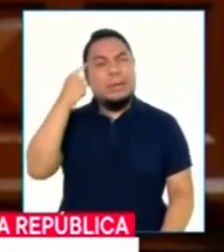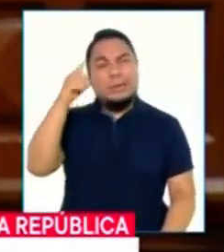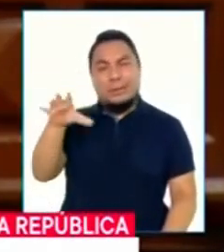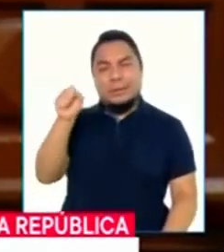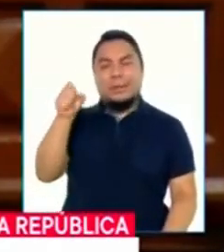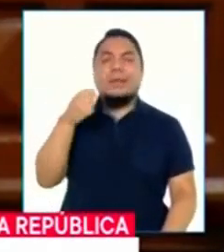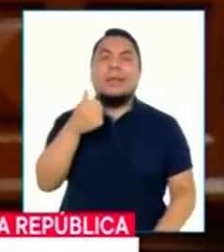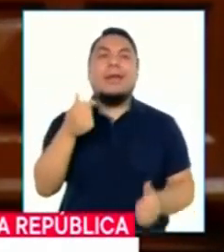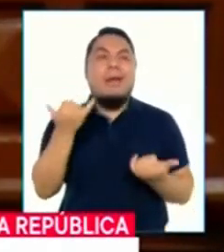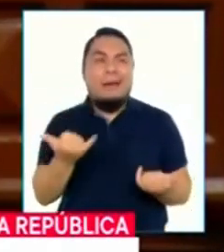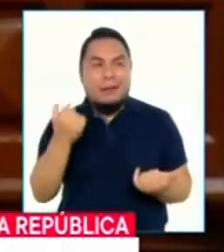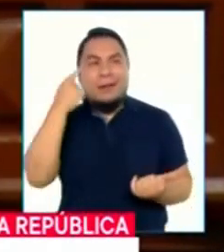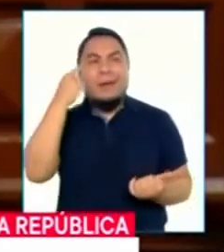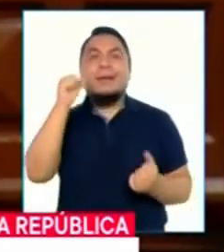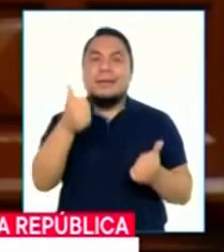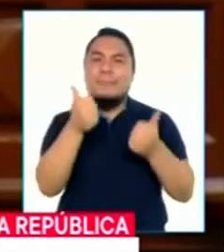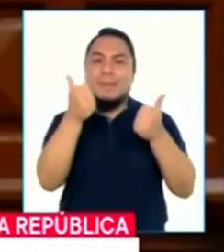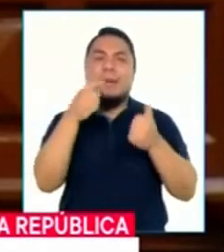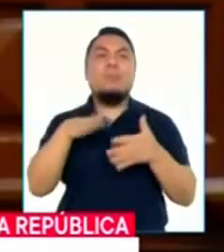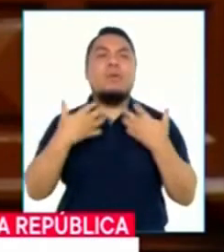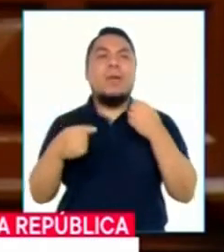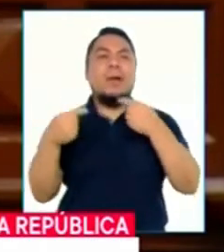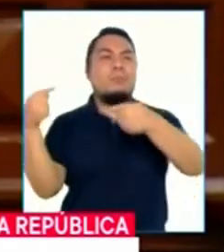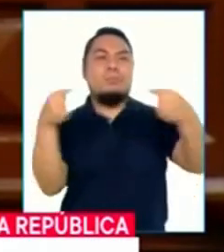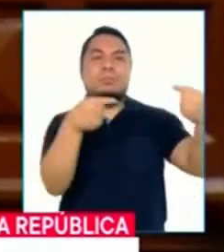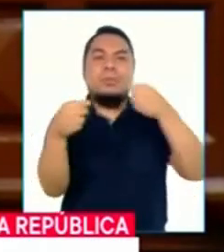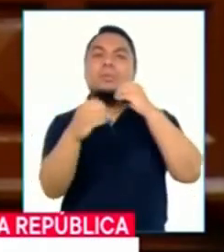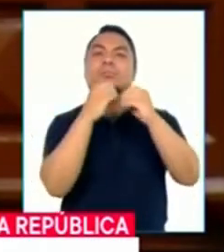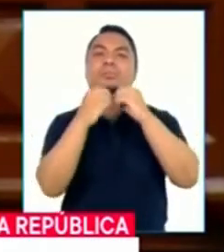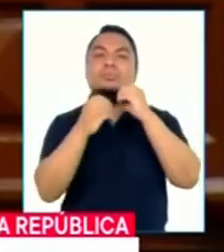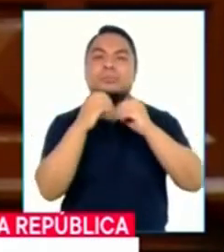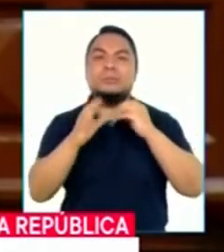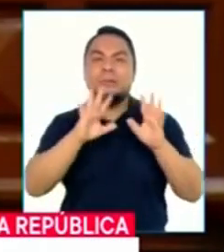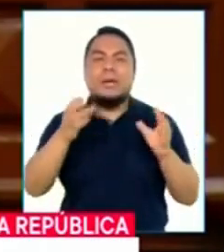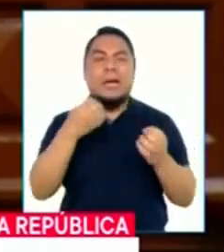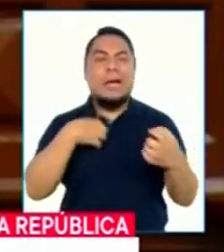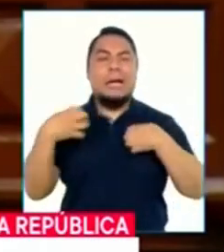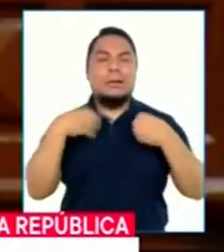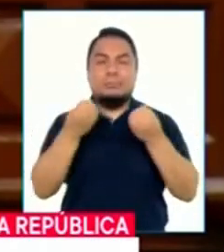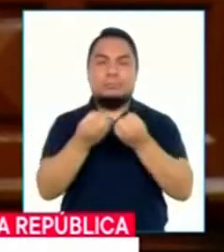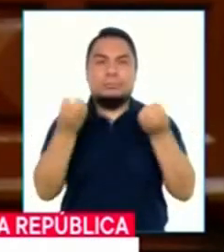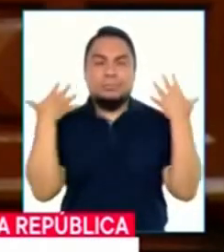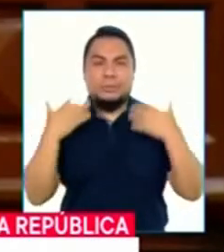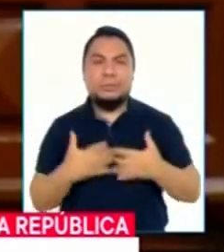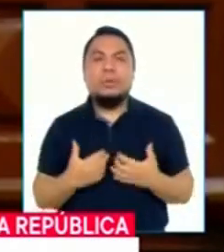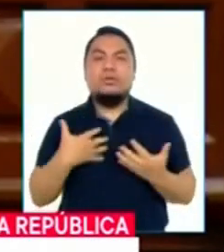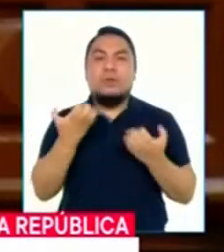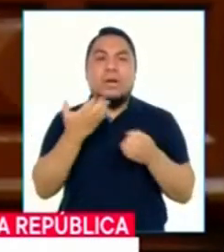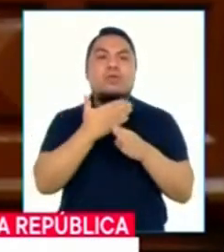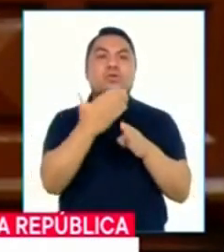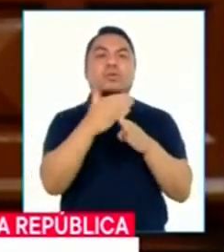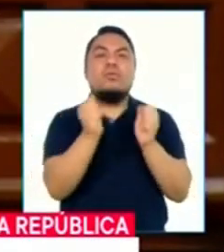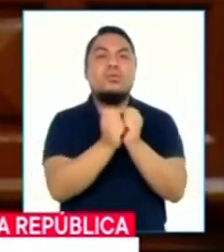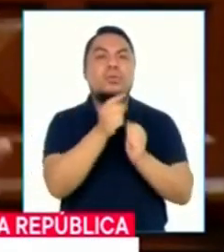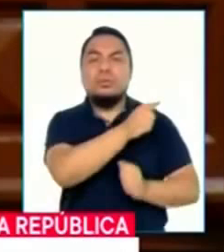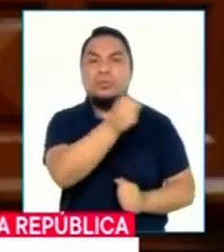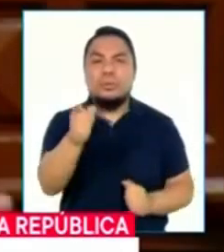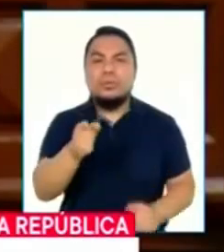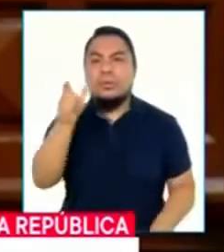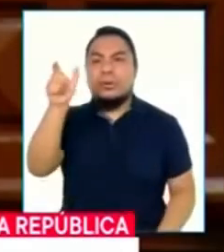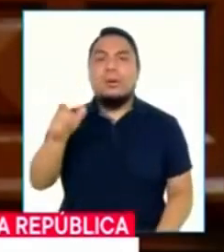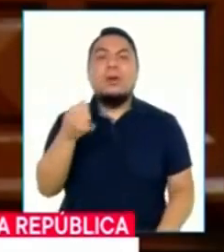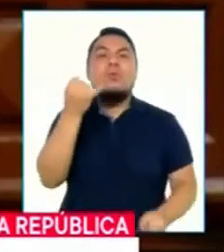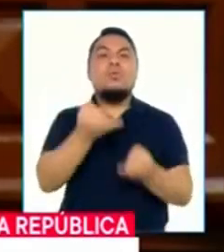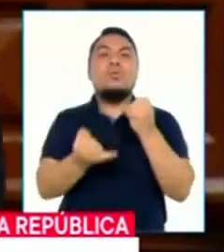bien la tarea de superar rencillas y disipar rencores. Quisiera compartir con ustedes